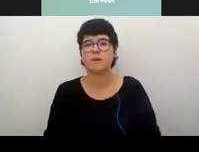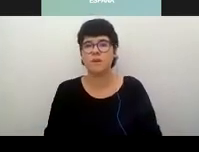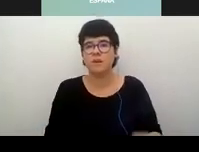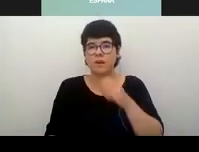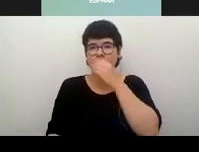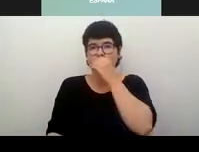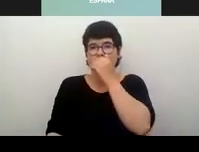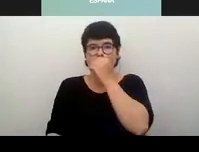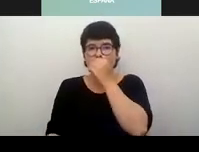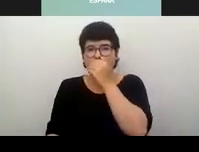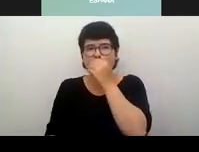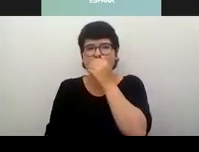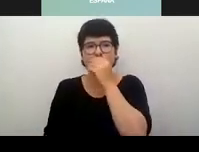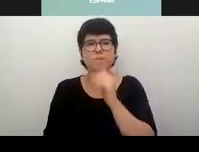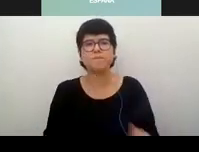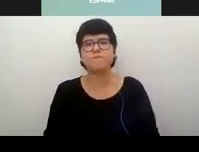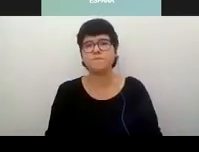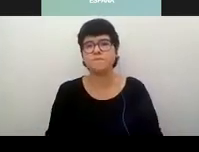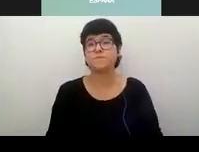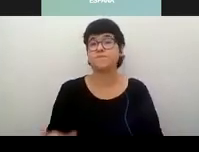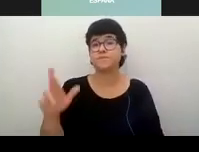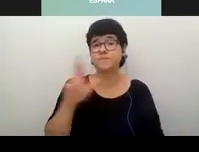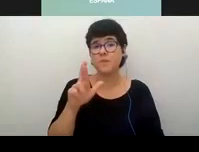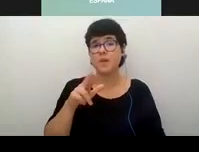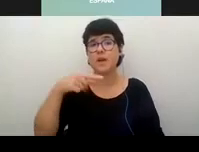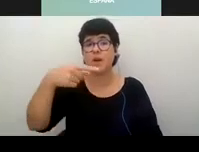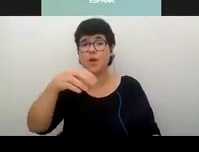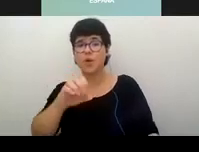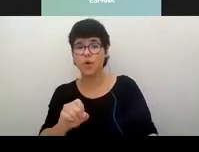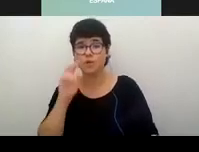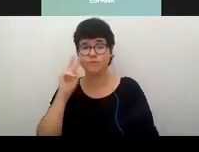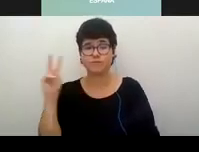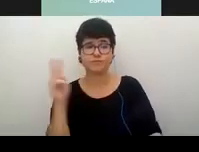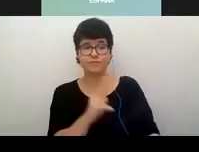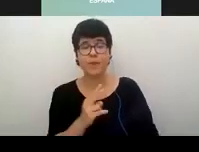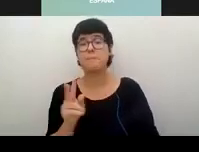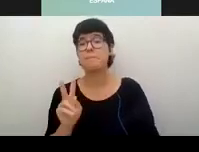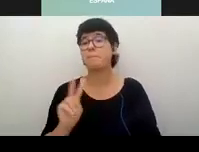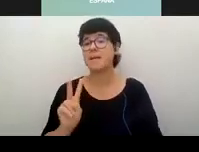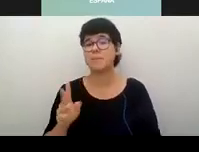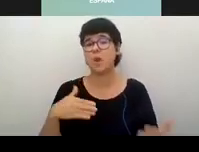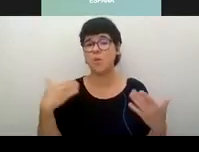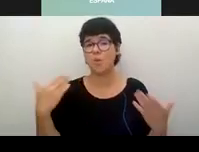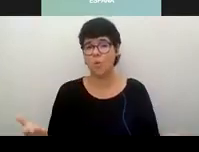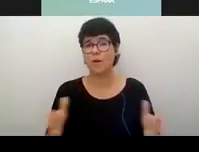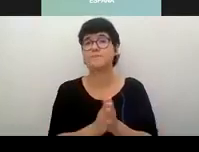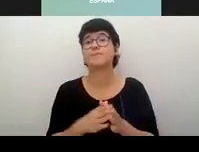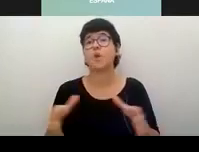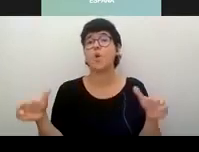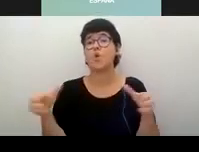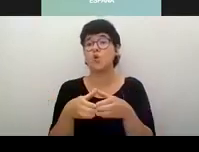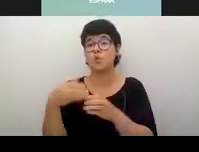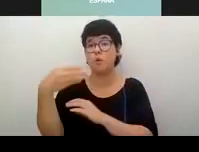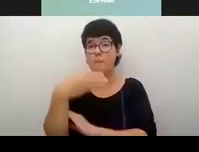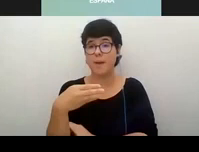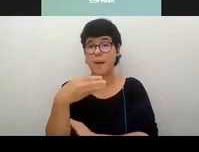En el Ergo pre-ejercicio, lo que vamos a encontrar son vitaminas del grupo B, fundamentalmente, que son la